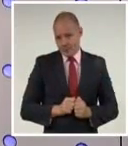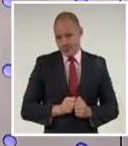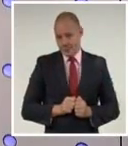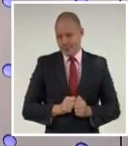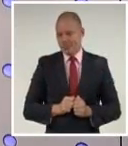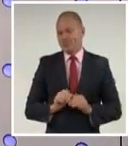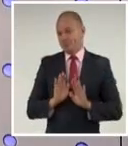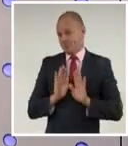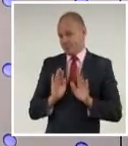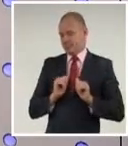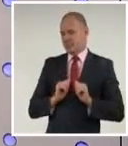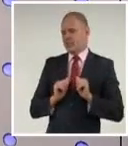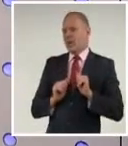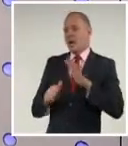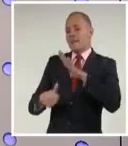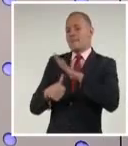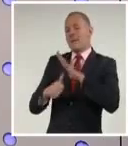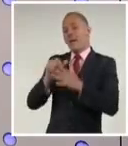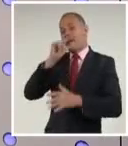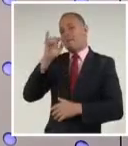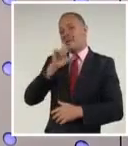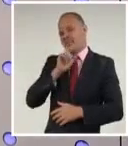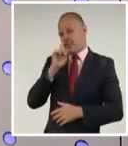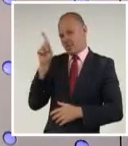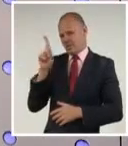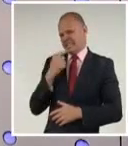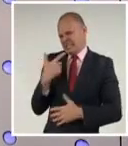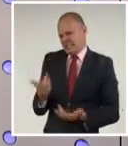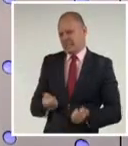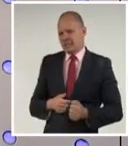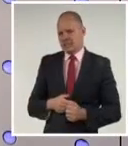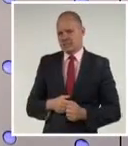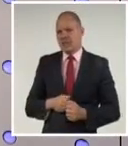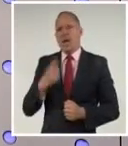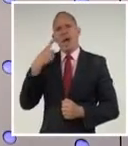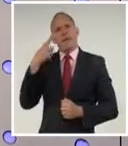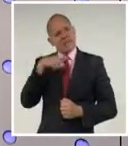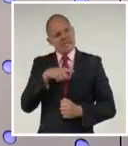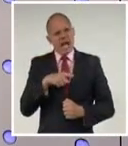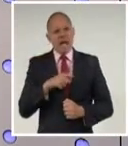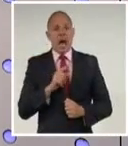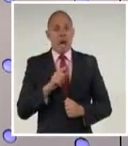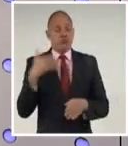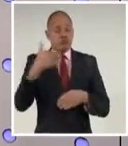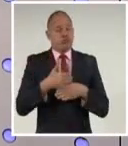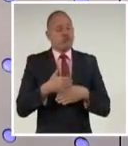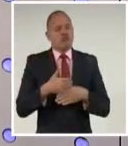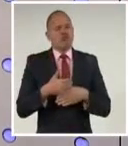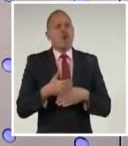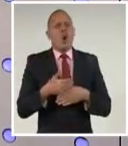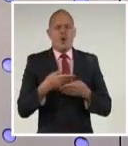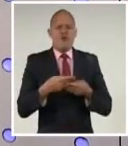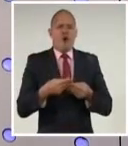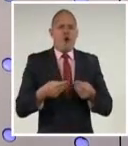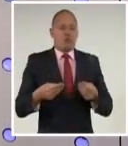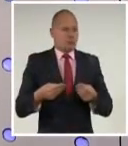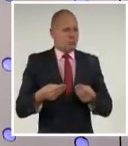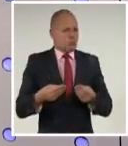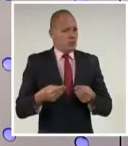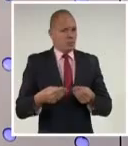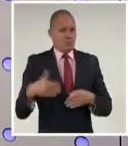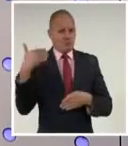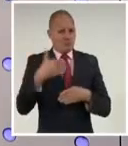sancionador a límites solo imaginados por el más reaccionario sector de la comunidad cubana del sur de la Florida. Es una tormenta